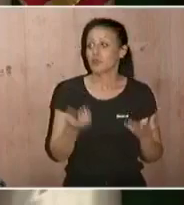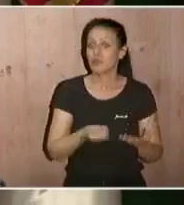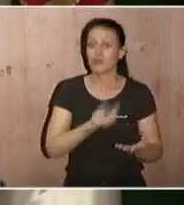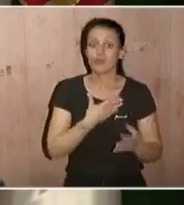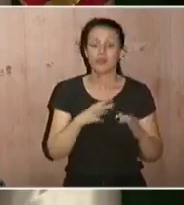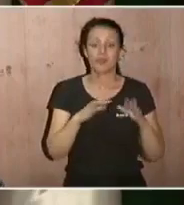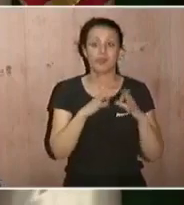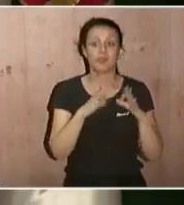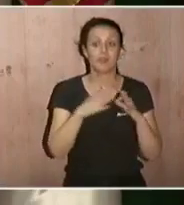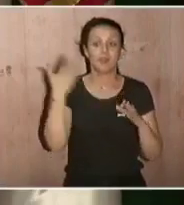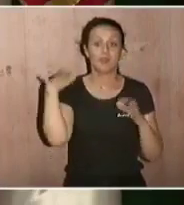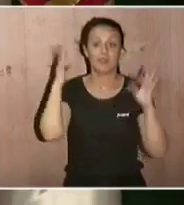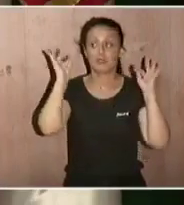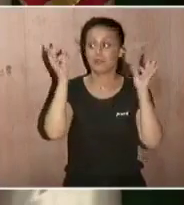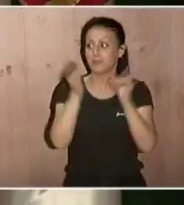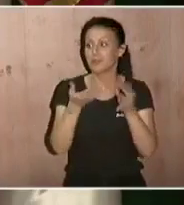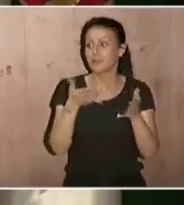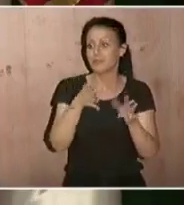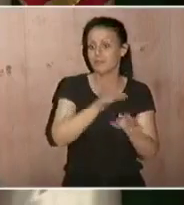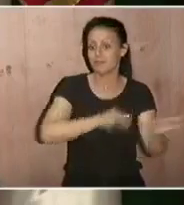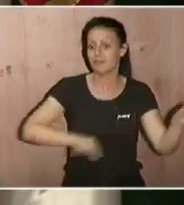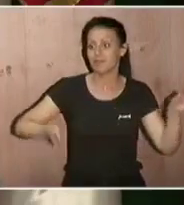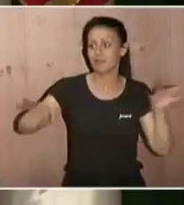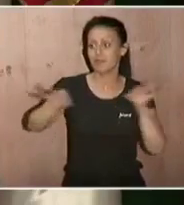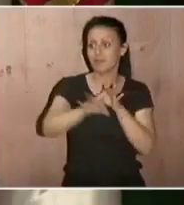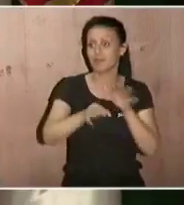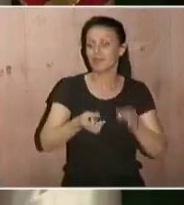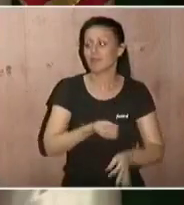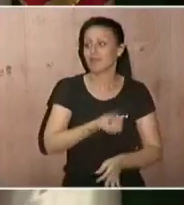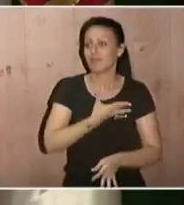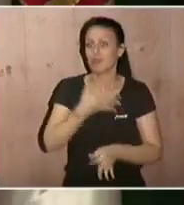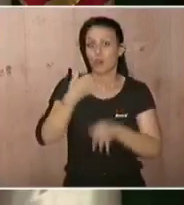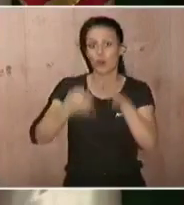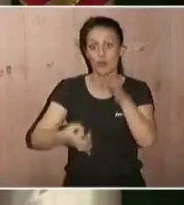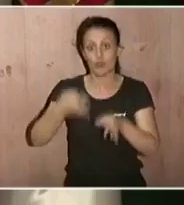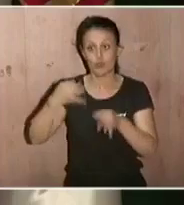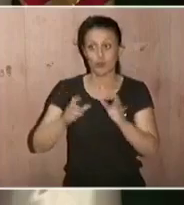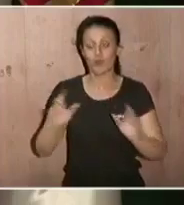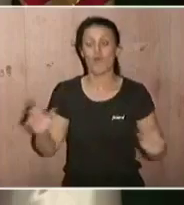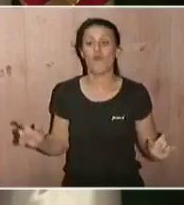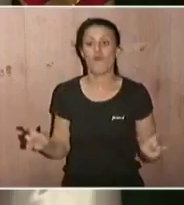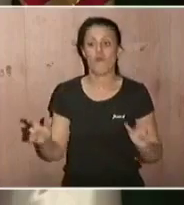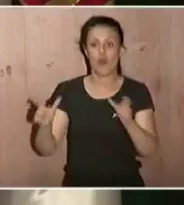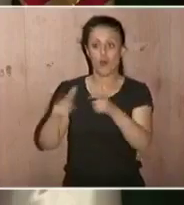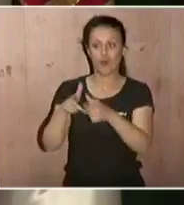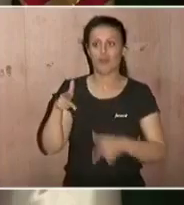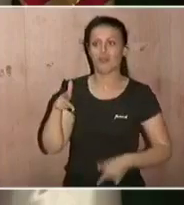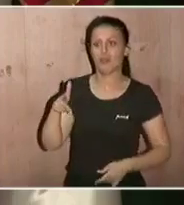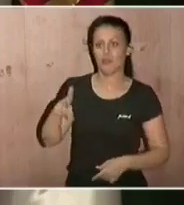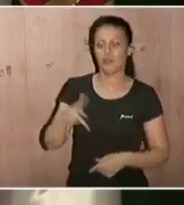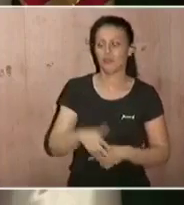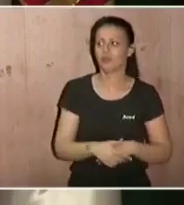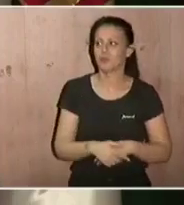antiguo seminario estaban siendo sustituidas por las vocaciones jurídicas como facultad de Derecho.